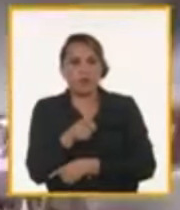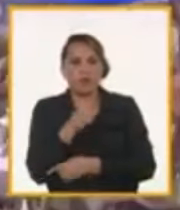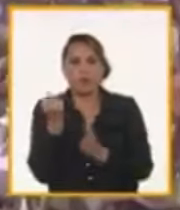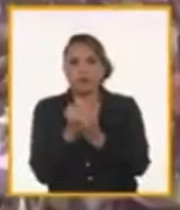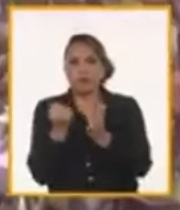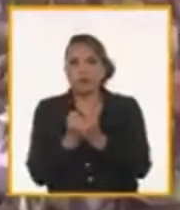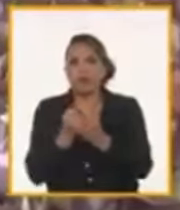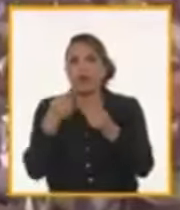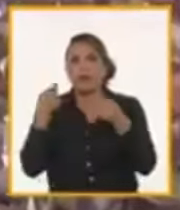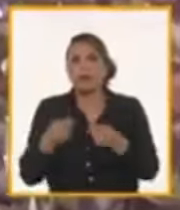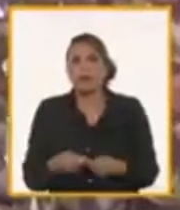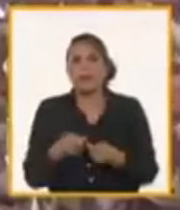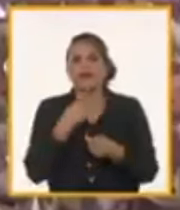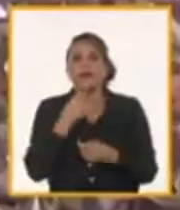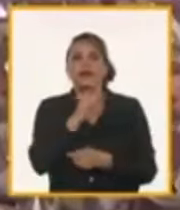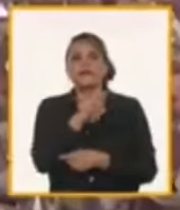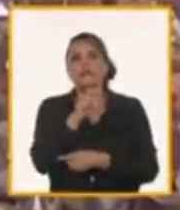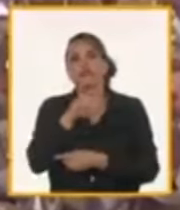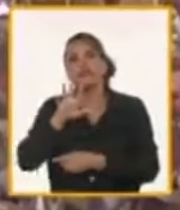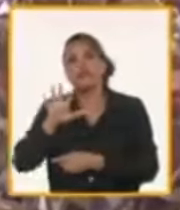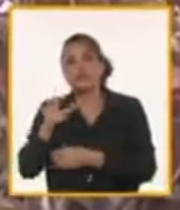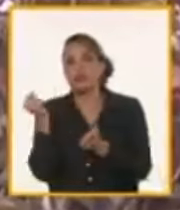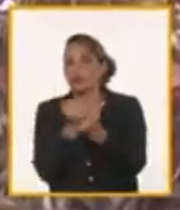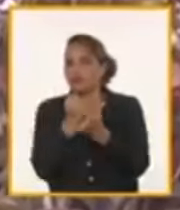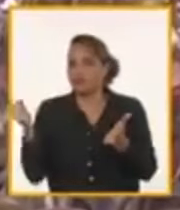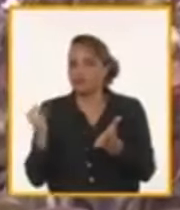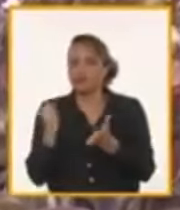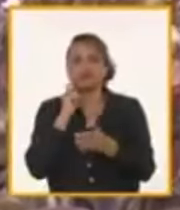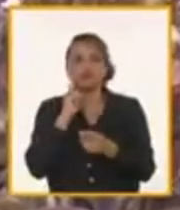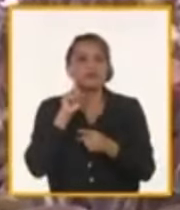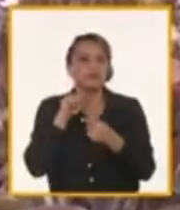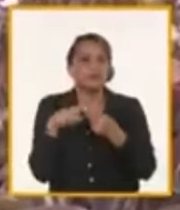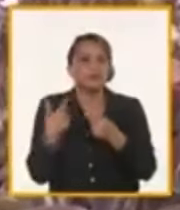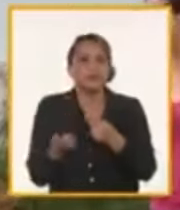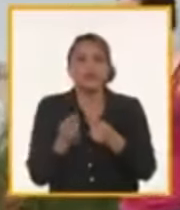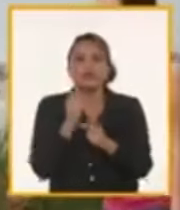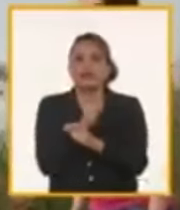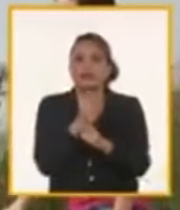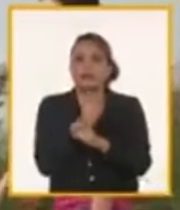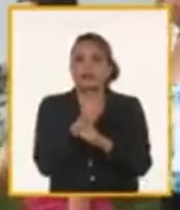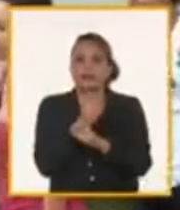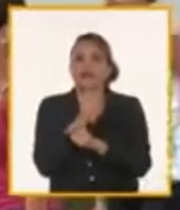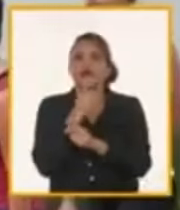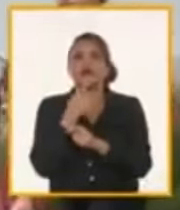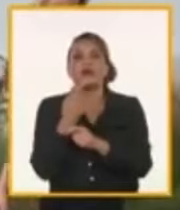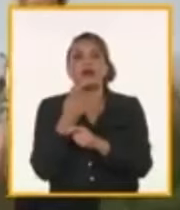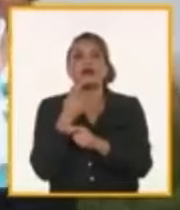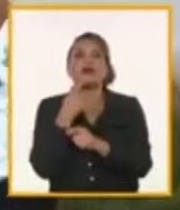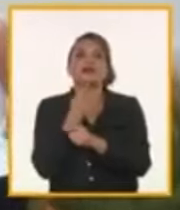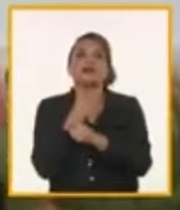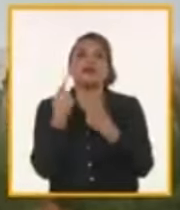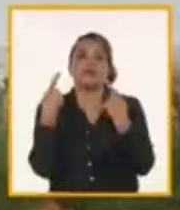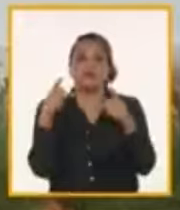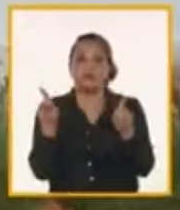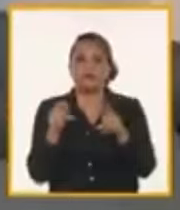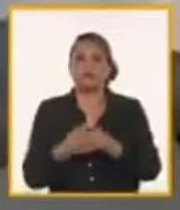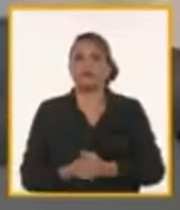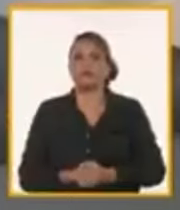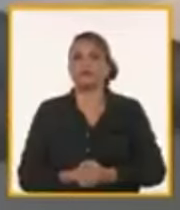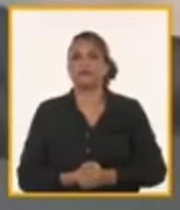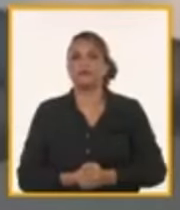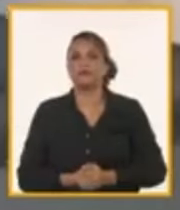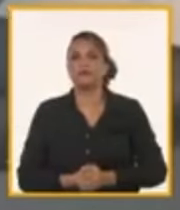ejecutarse realmente en el 2025 que tiene que ver con la formación del profesional eh una formación integral queremos